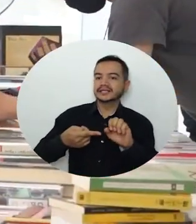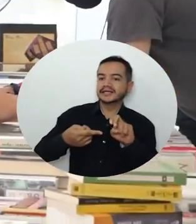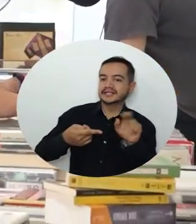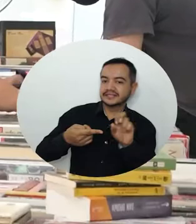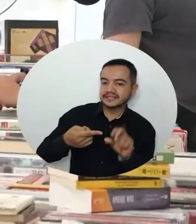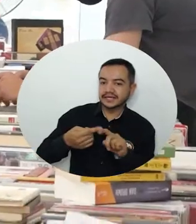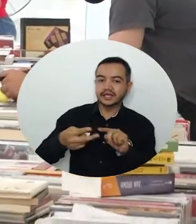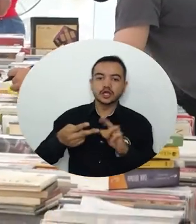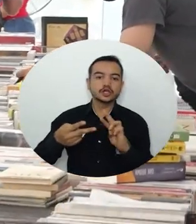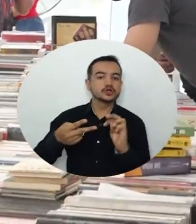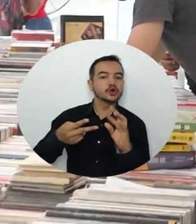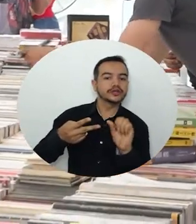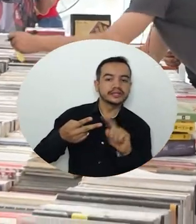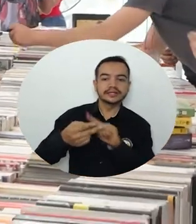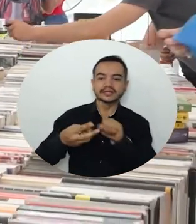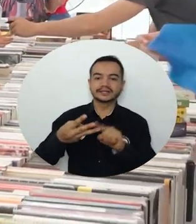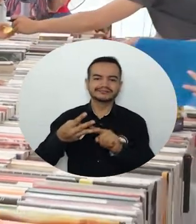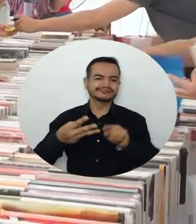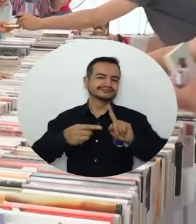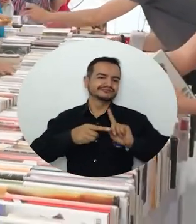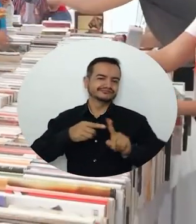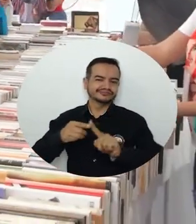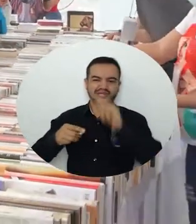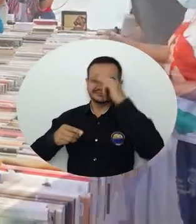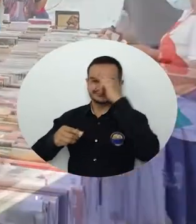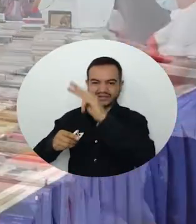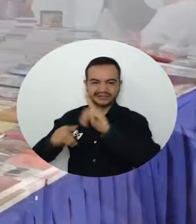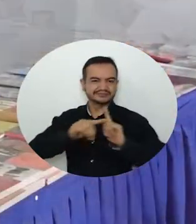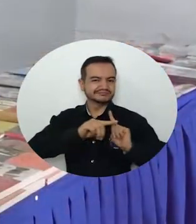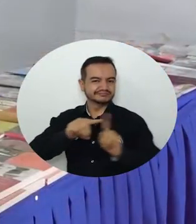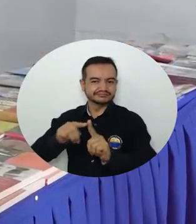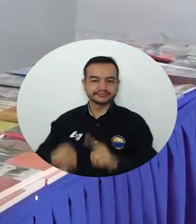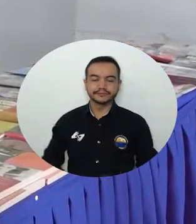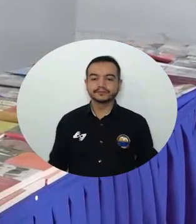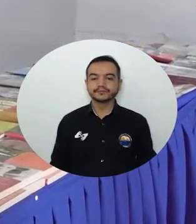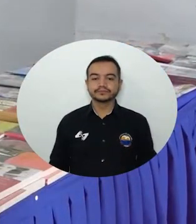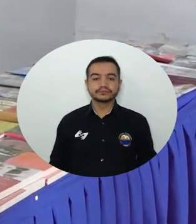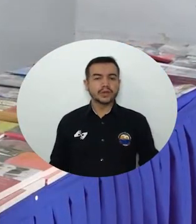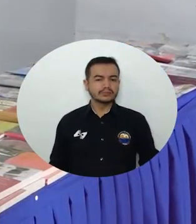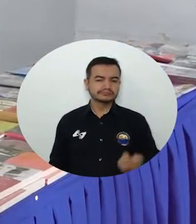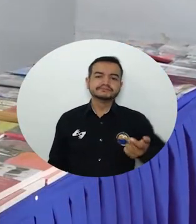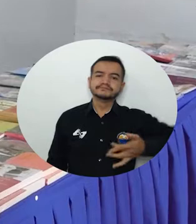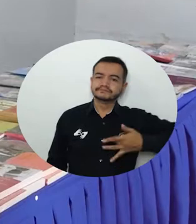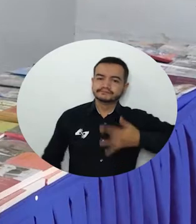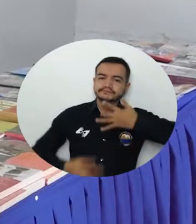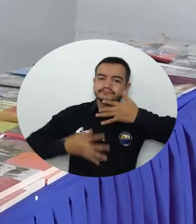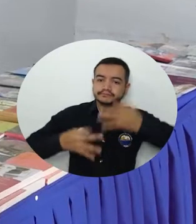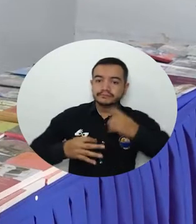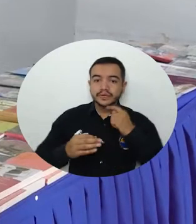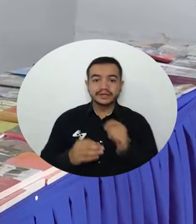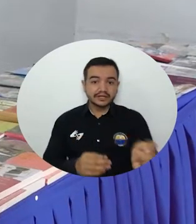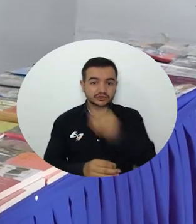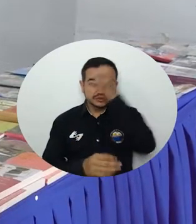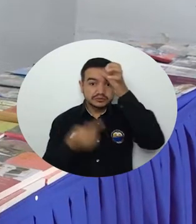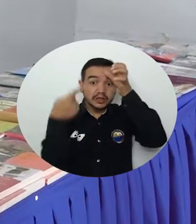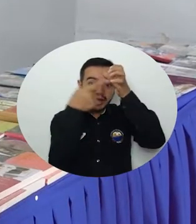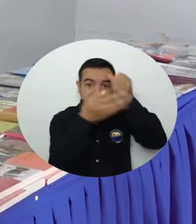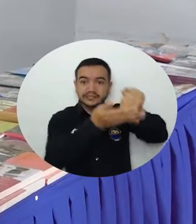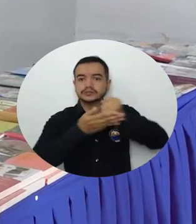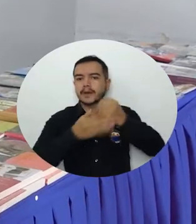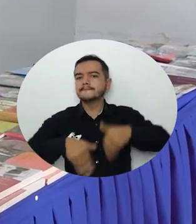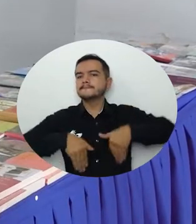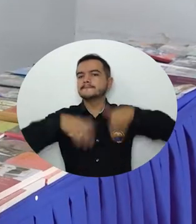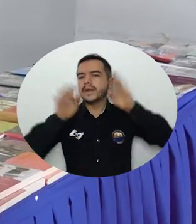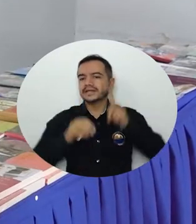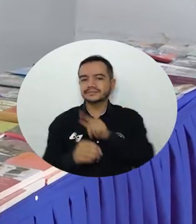y Herder, Editorial Limusa de México y varias más. Somos unos convencidos de que el conocimiento es el bien de la humanidad y